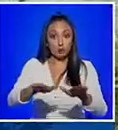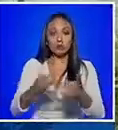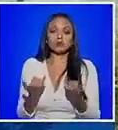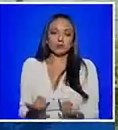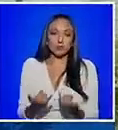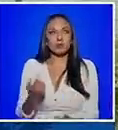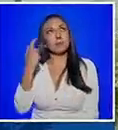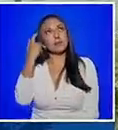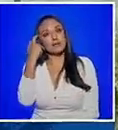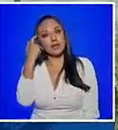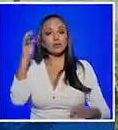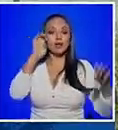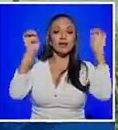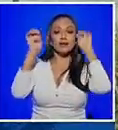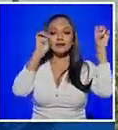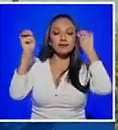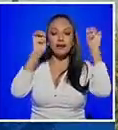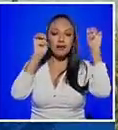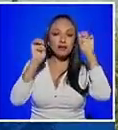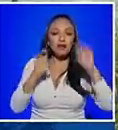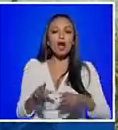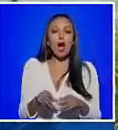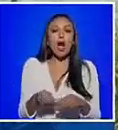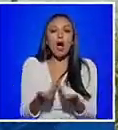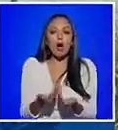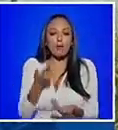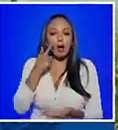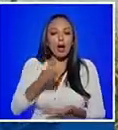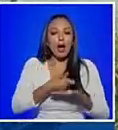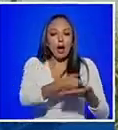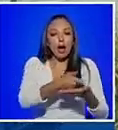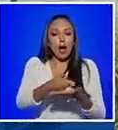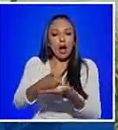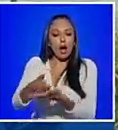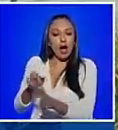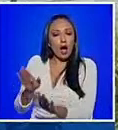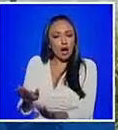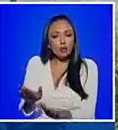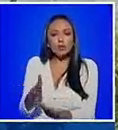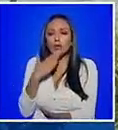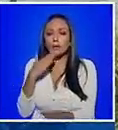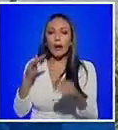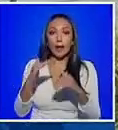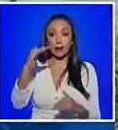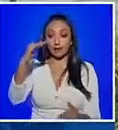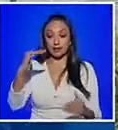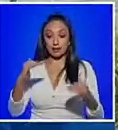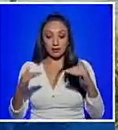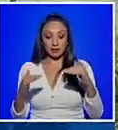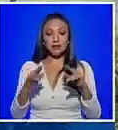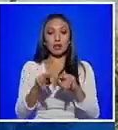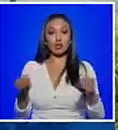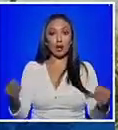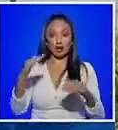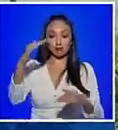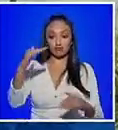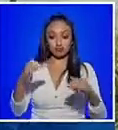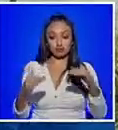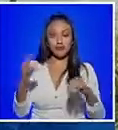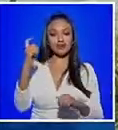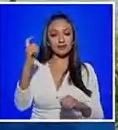diferentes estrategias para ayudar a la laguna para llegar a un equilibrio ecológico nuevamente, que es lo que se